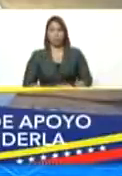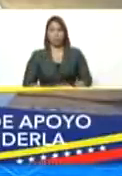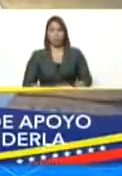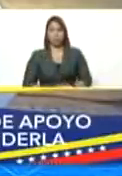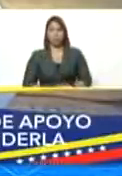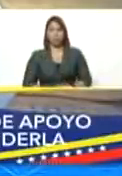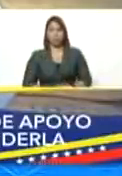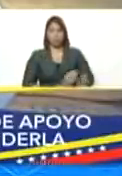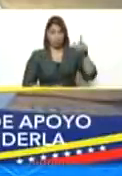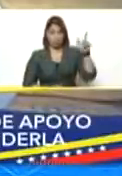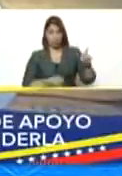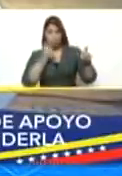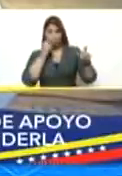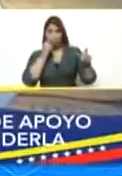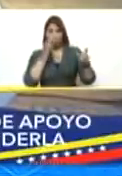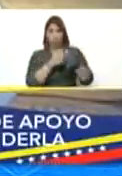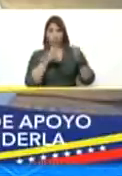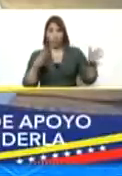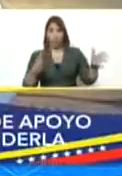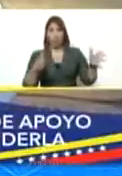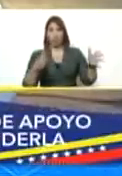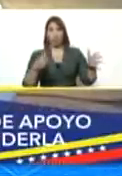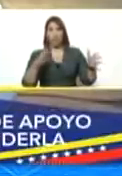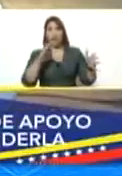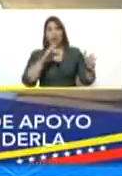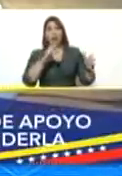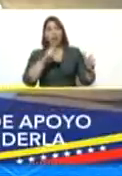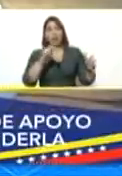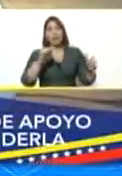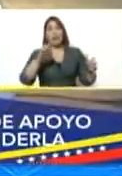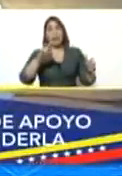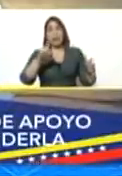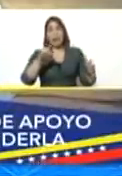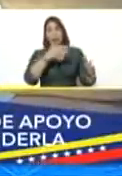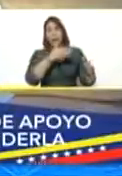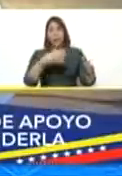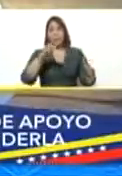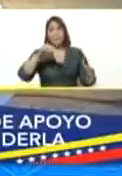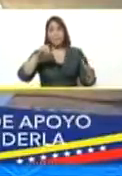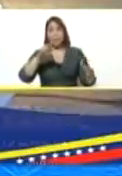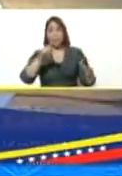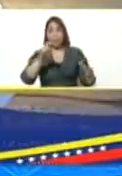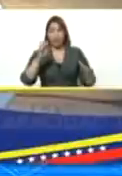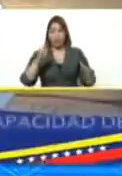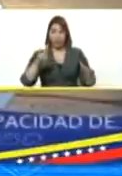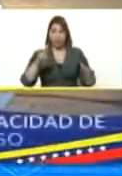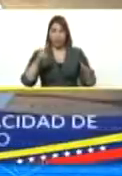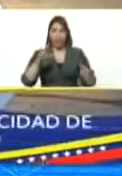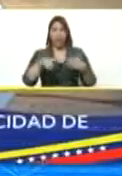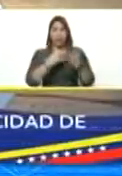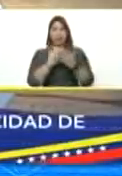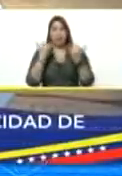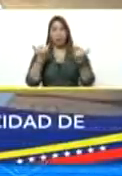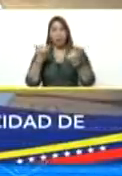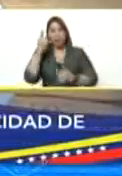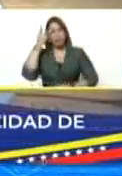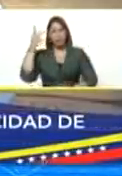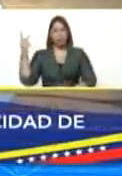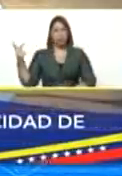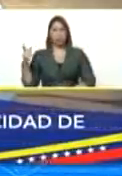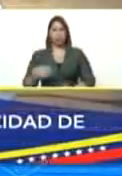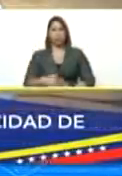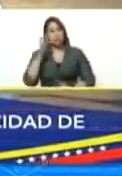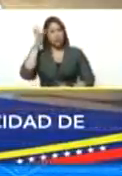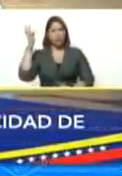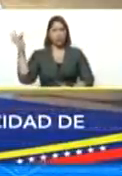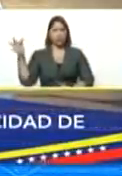Marx decía, el gran Carlos Marx decía, hasta ahora los filósofos se han dedicado a interpretar